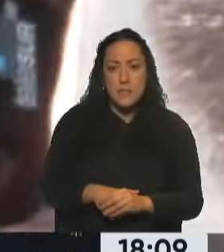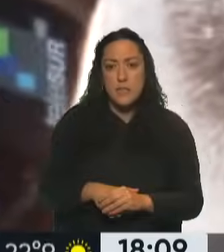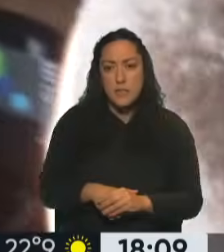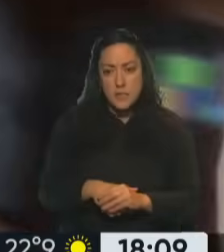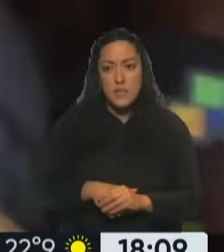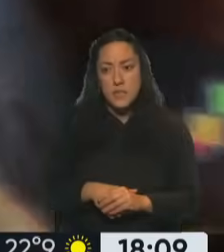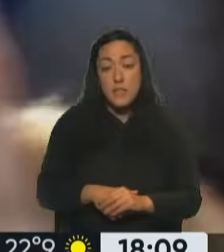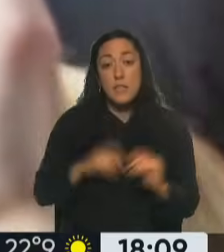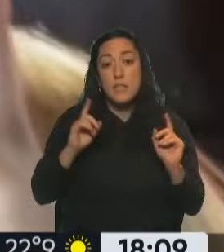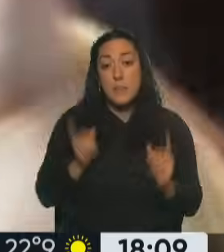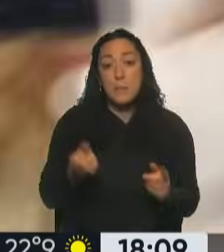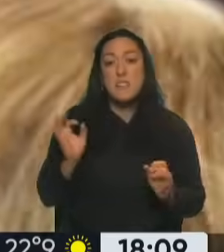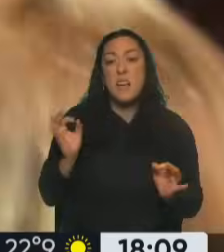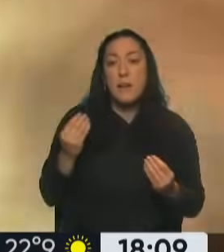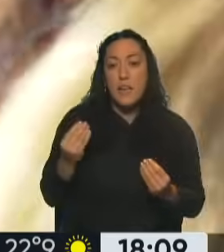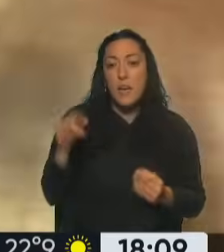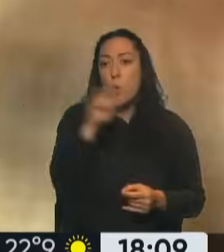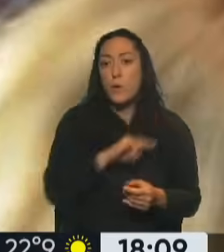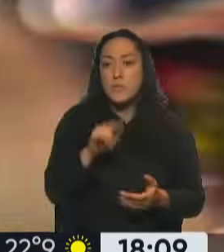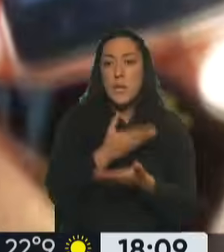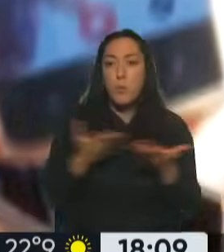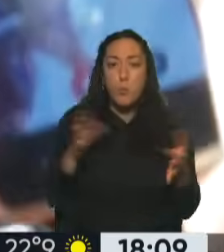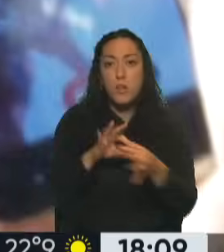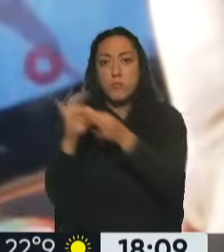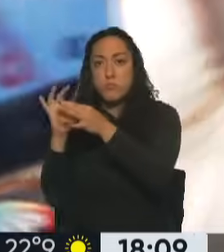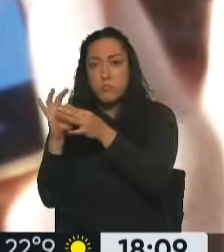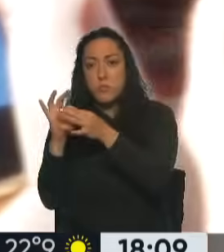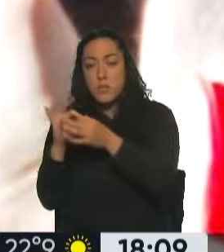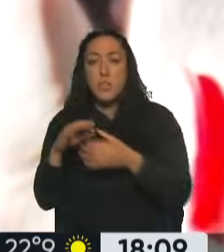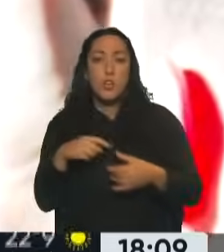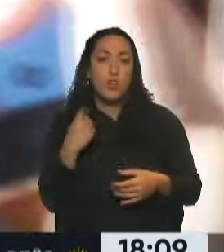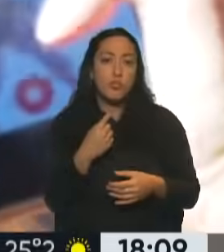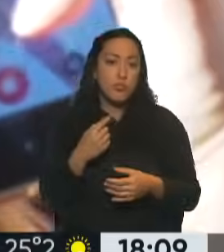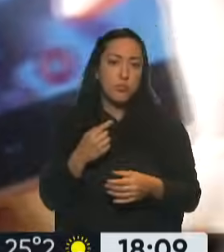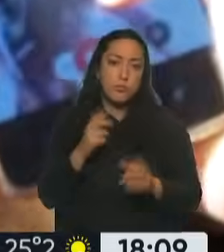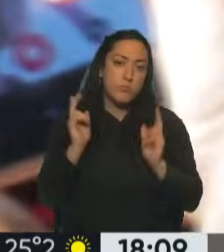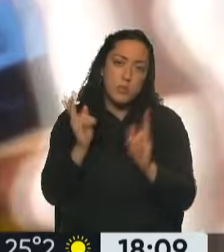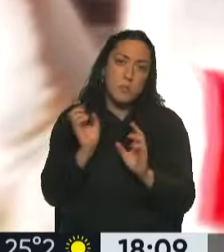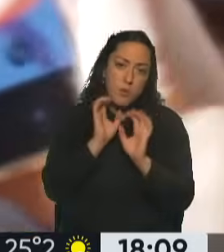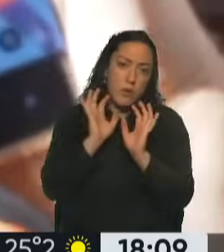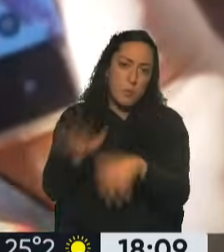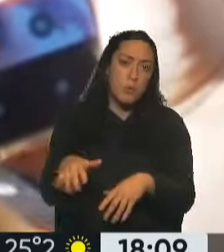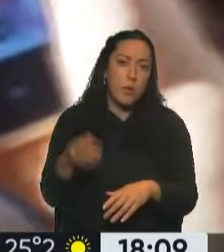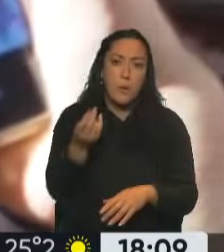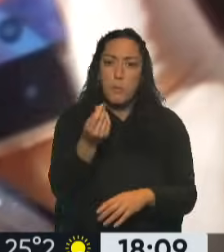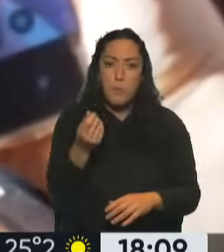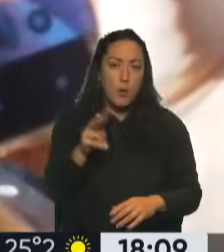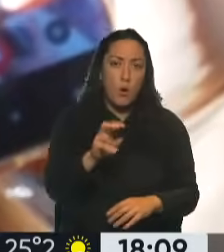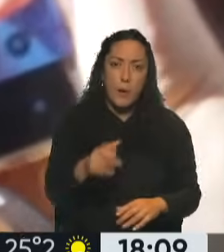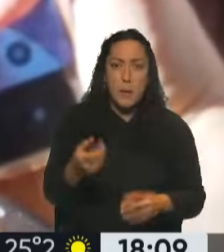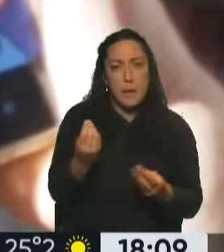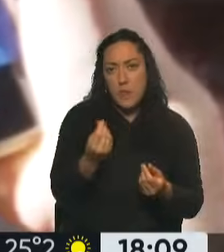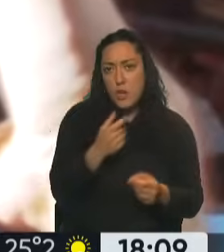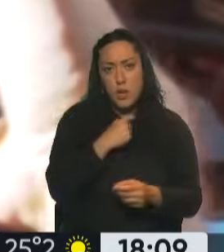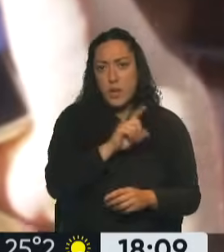cuenta también que esta escuela depende de la universidad pública, también remarcamos y repudiamos una propuesta de arancelamiento de esa